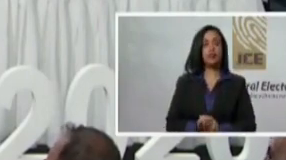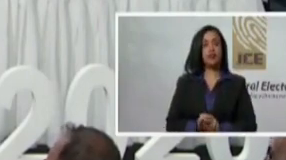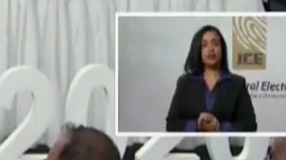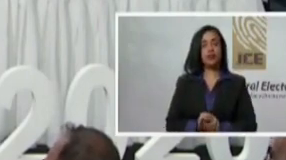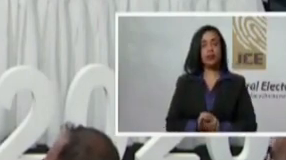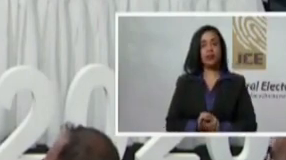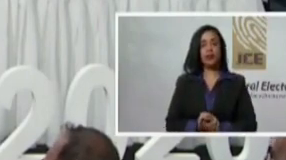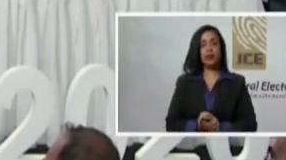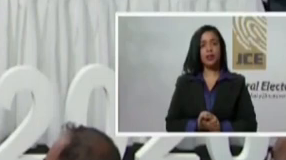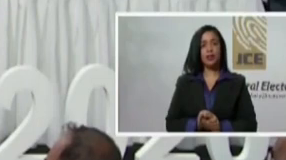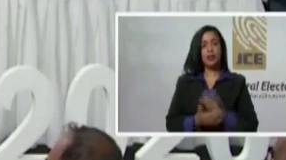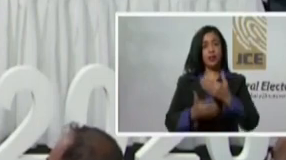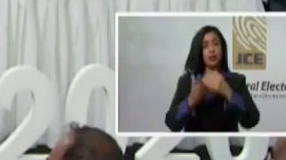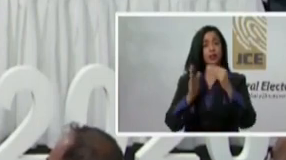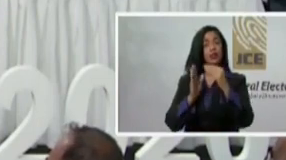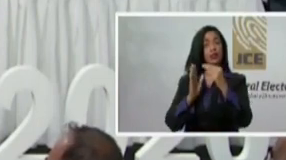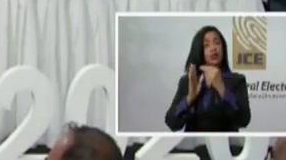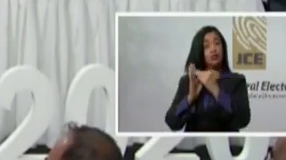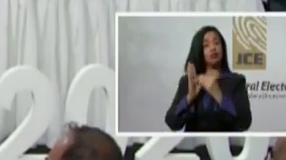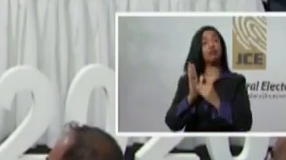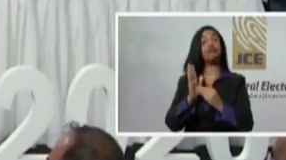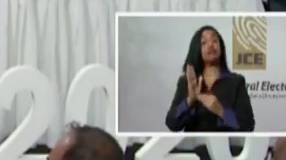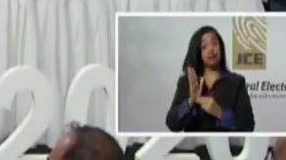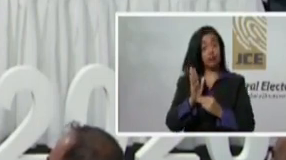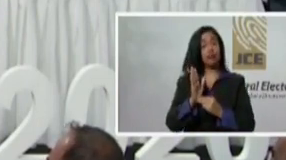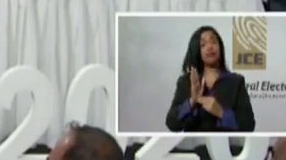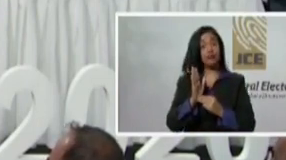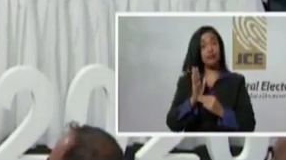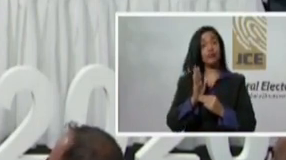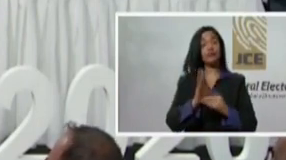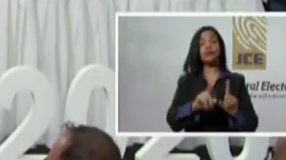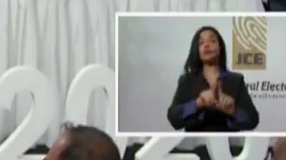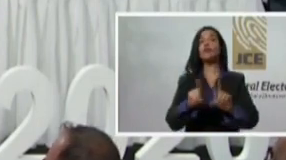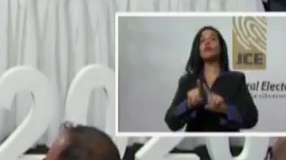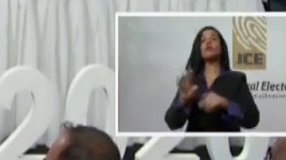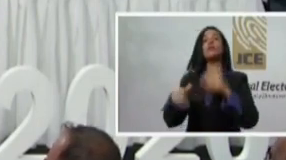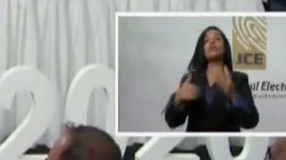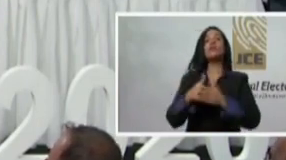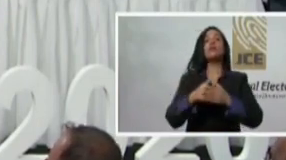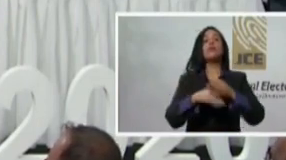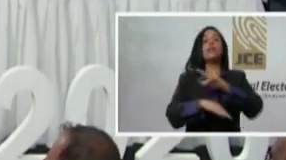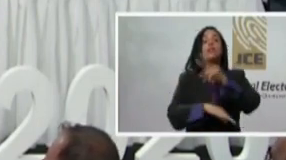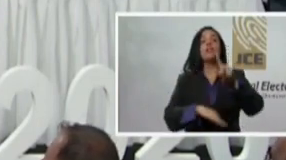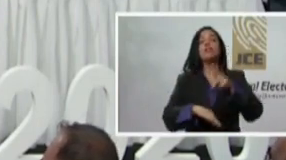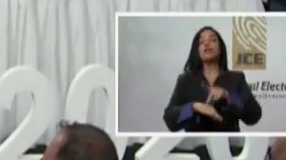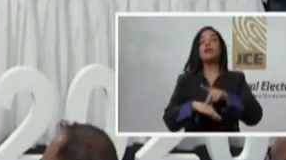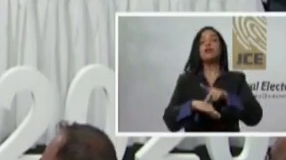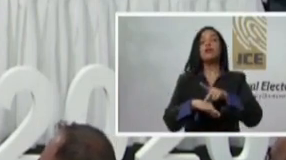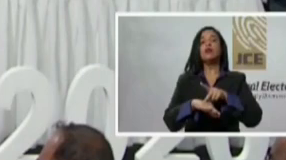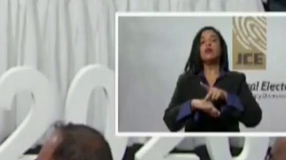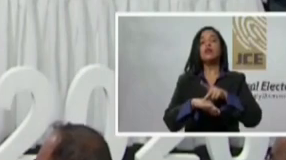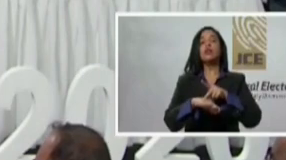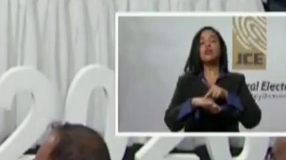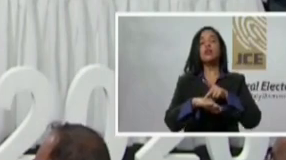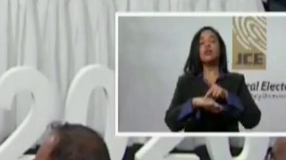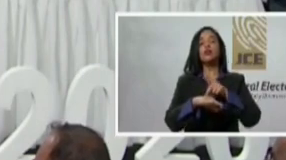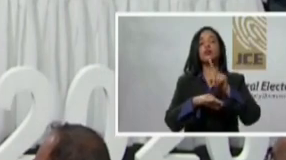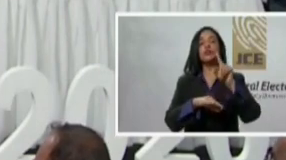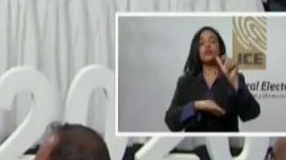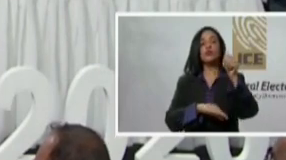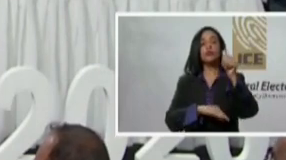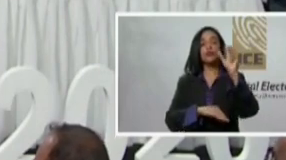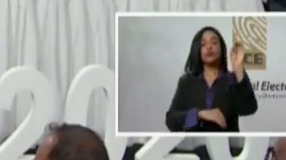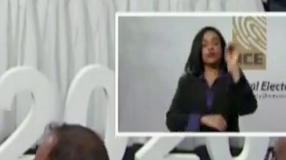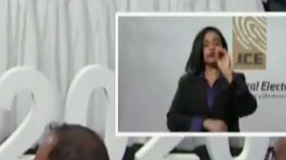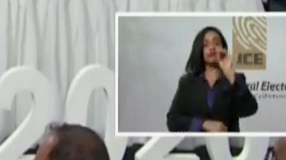data y referente de todas las provincias, no menos de un 10%, a fin de que el primer